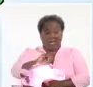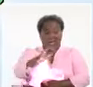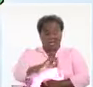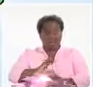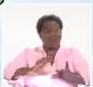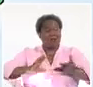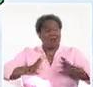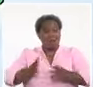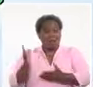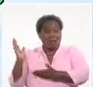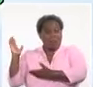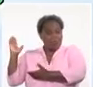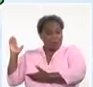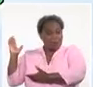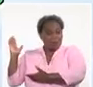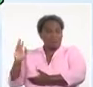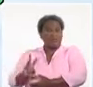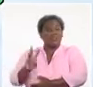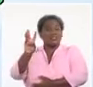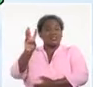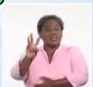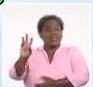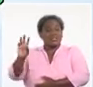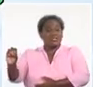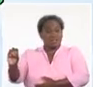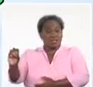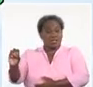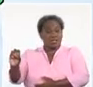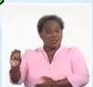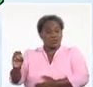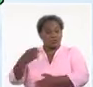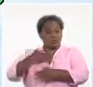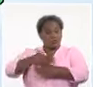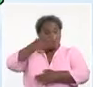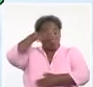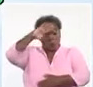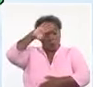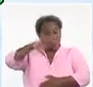complicado, 300 casos en la provincia de Santiago de Cuba,